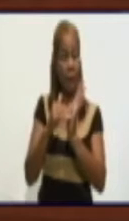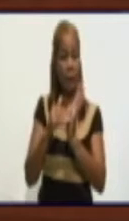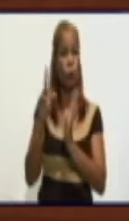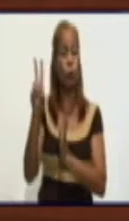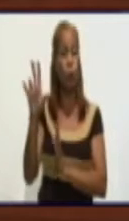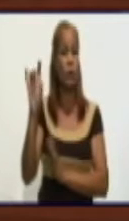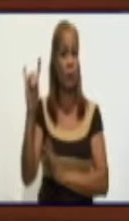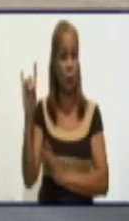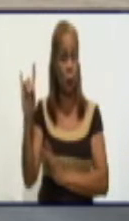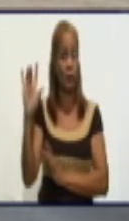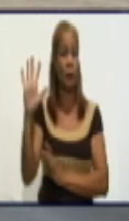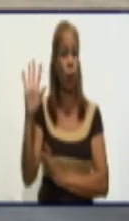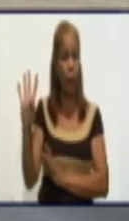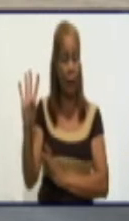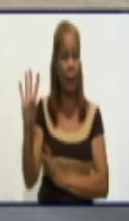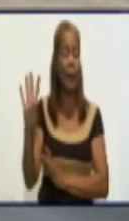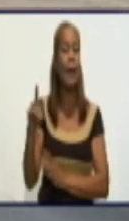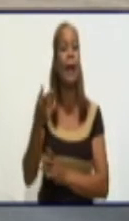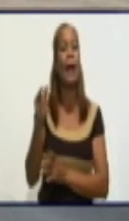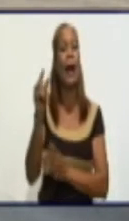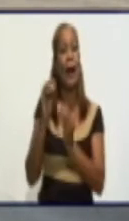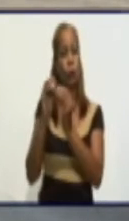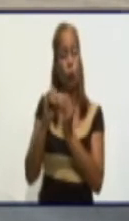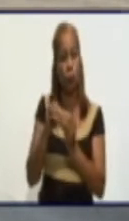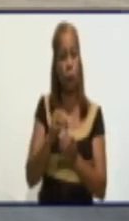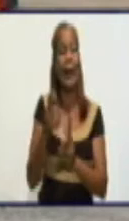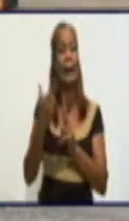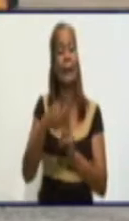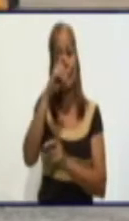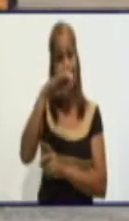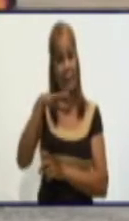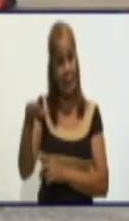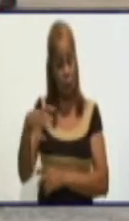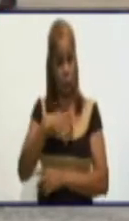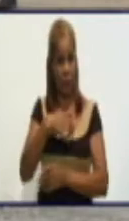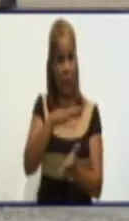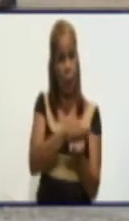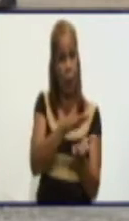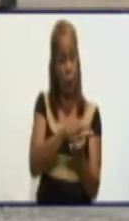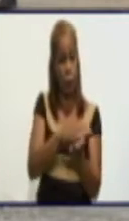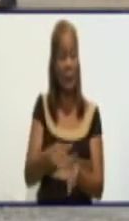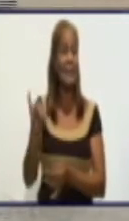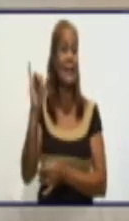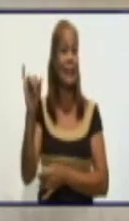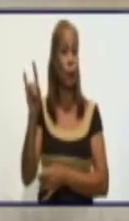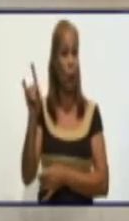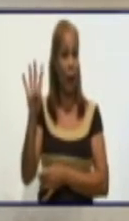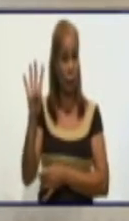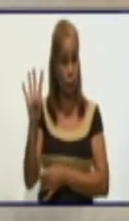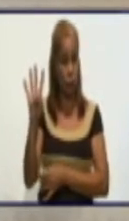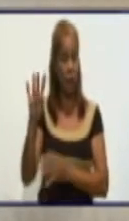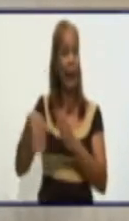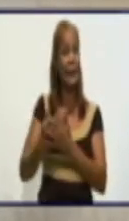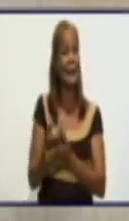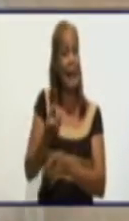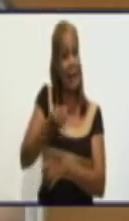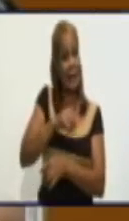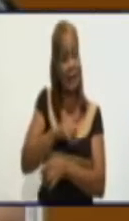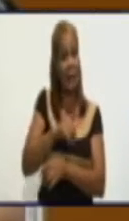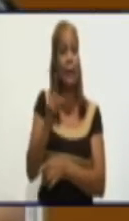y 243 viajeros en la edad pediátrica acumulamos ya 614 en el día se diagnosticaron